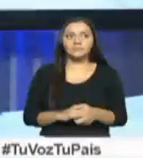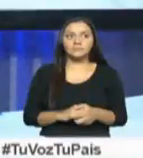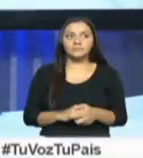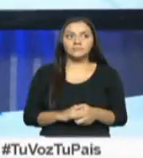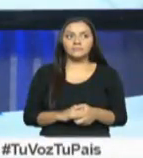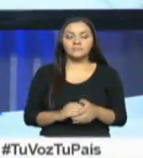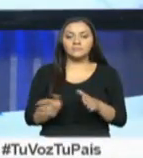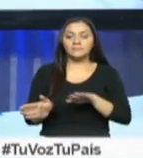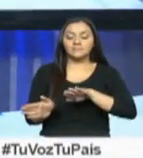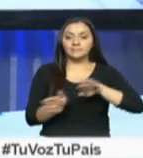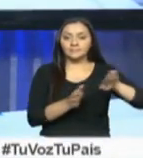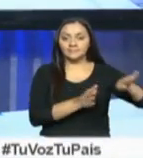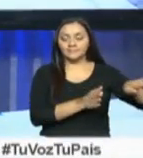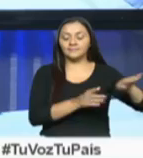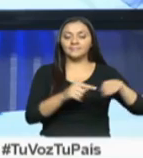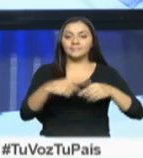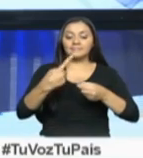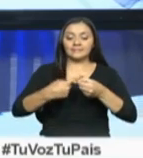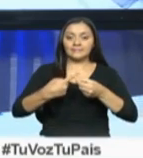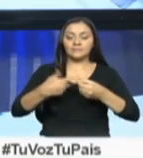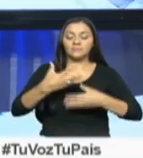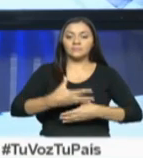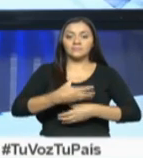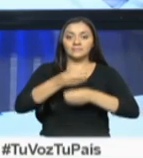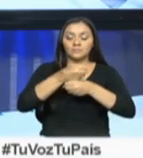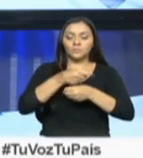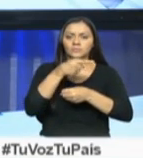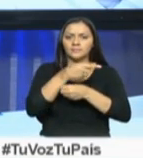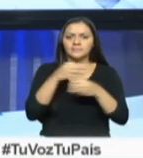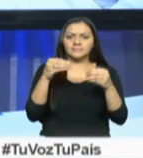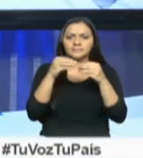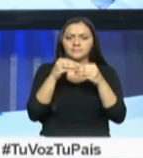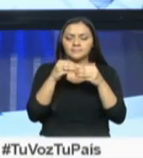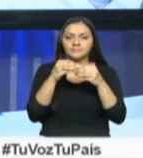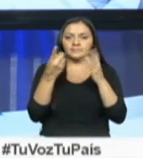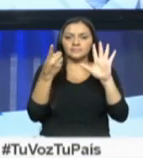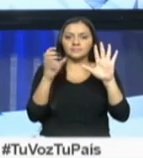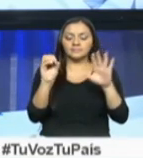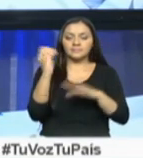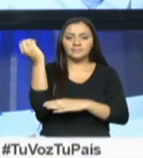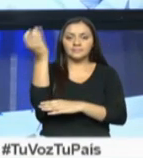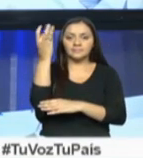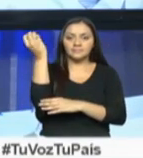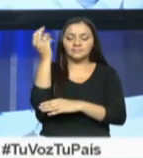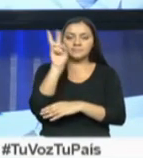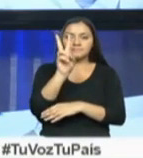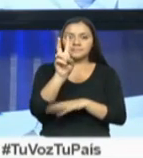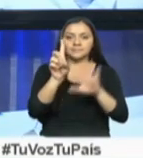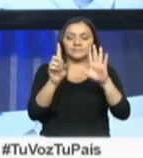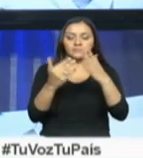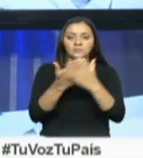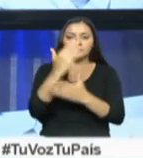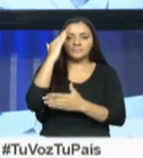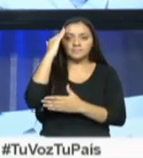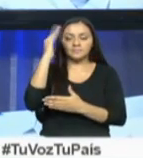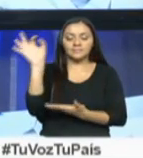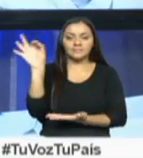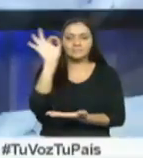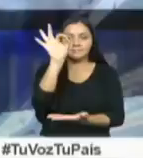Cambiamos de tema. En Quito, la seguridad ciudadana se fortalece con 60 patrulleros y 26 nuevos miembros